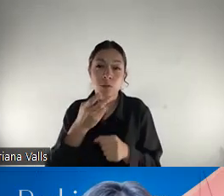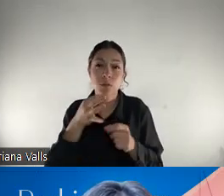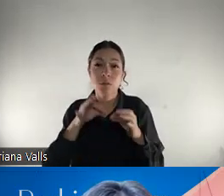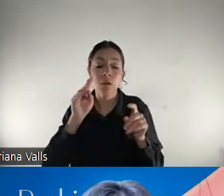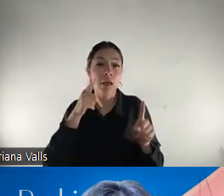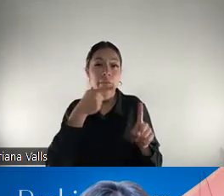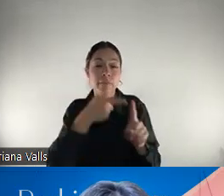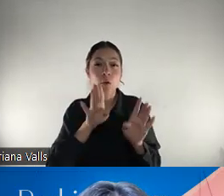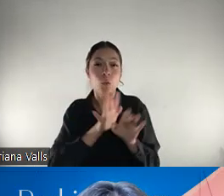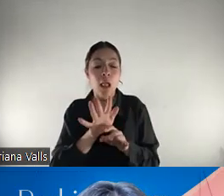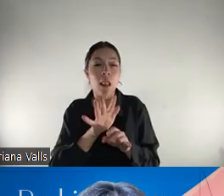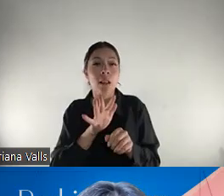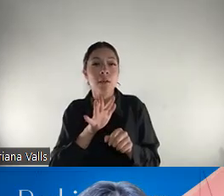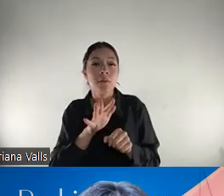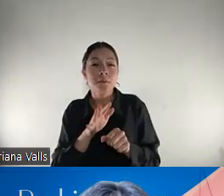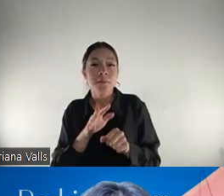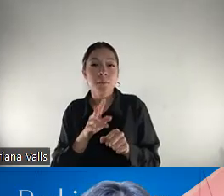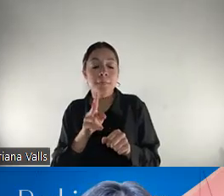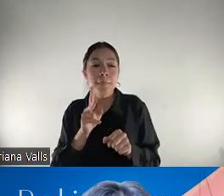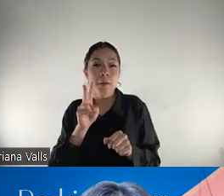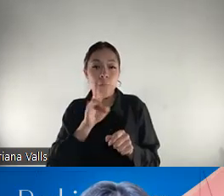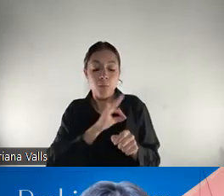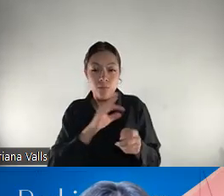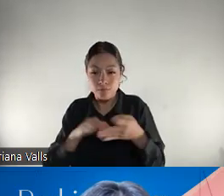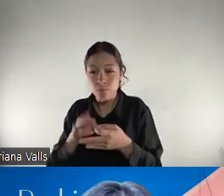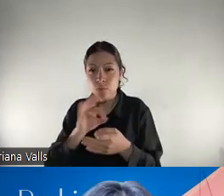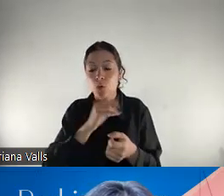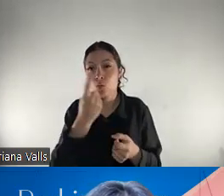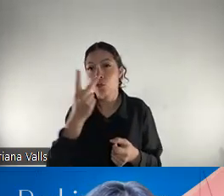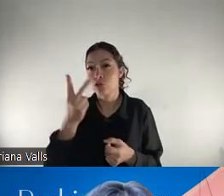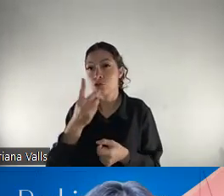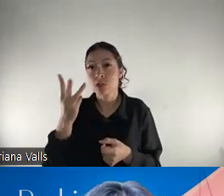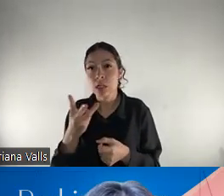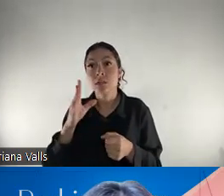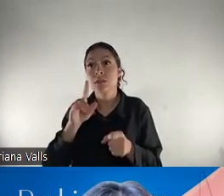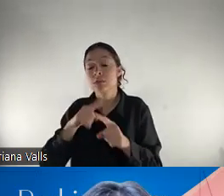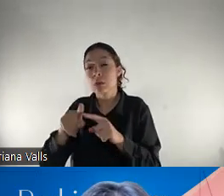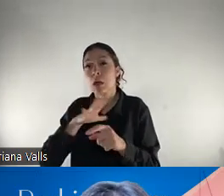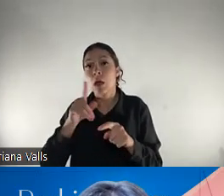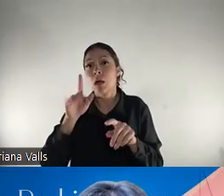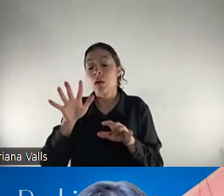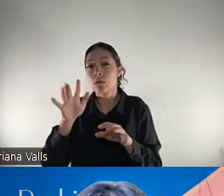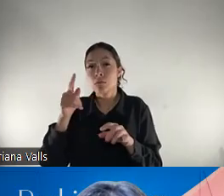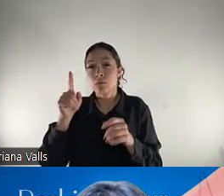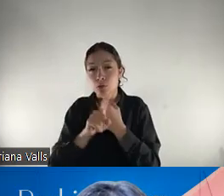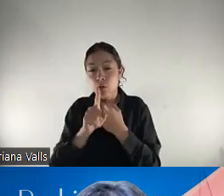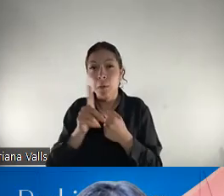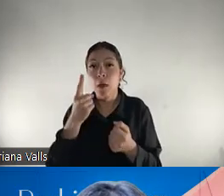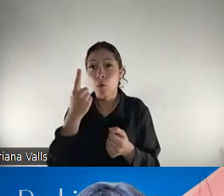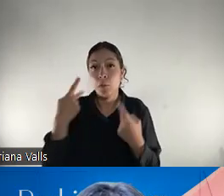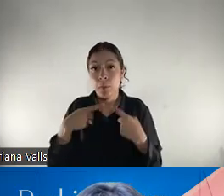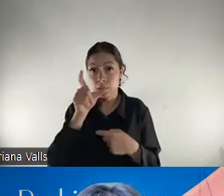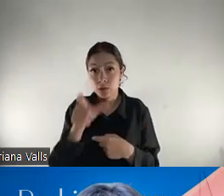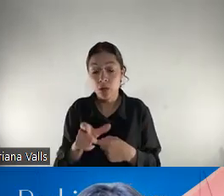una elevada co-ocurrencia, o sea, 1, 2 o 3 trastornos del neurodesarrollo en una sola persona, y que por